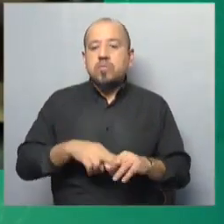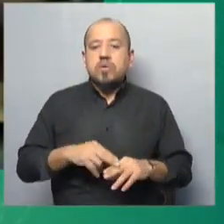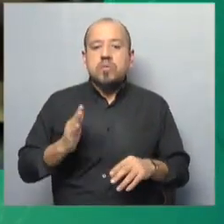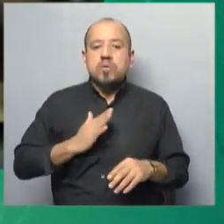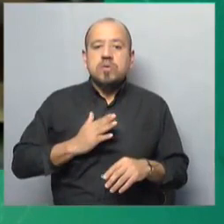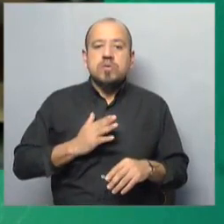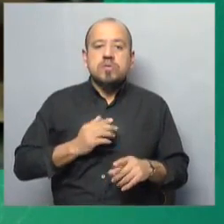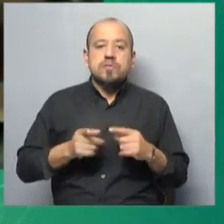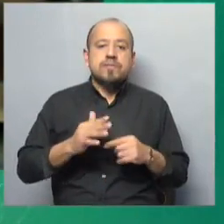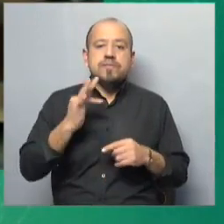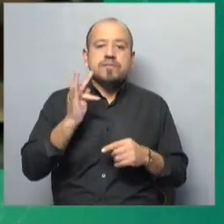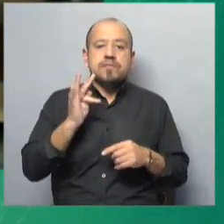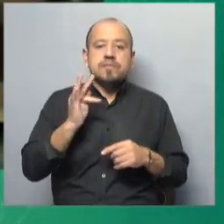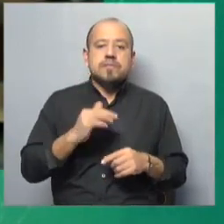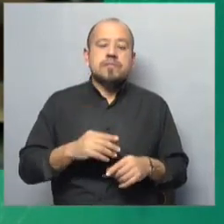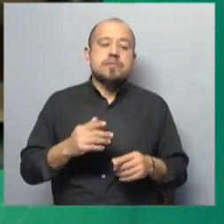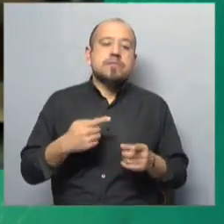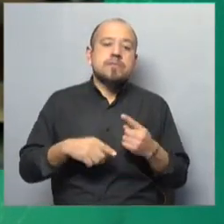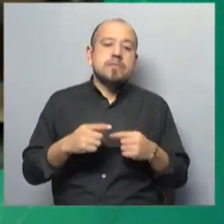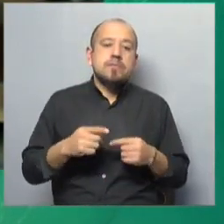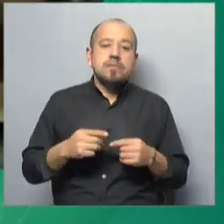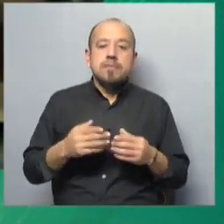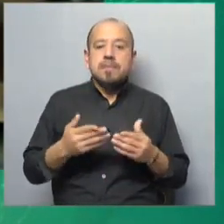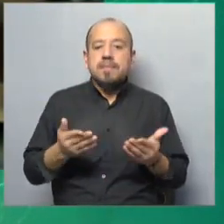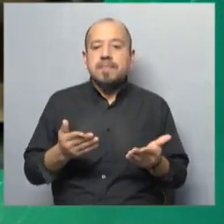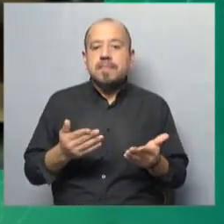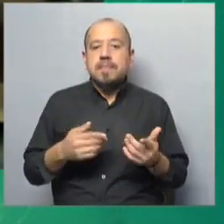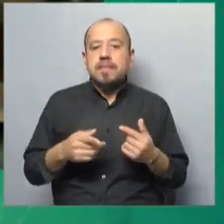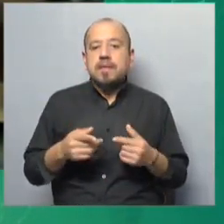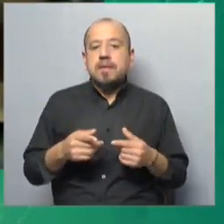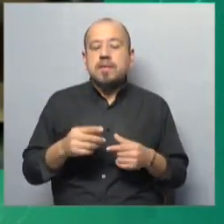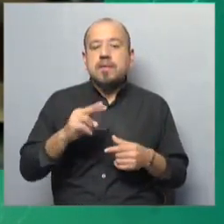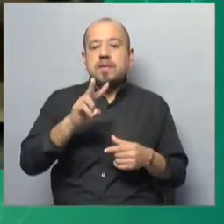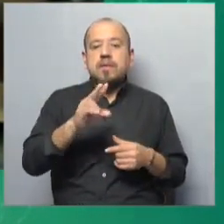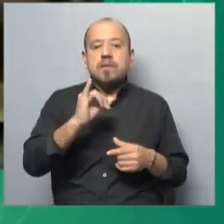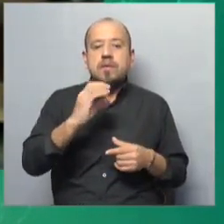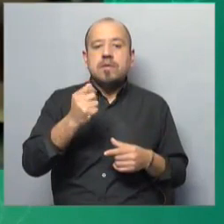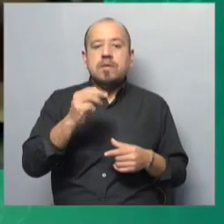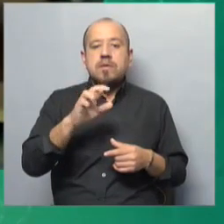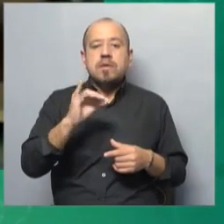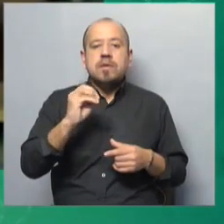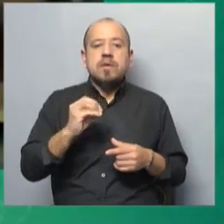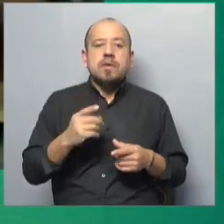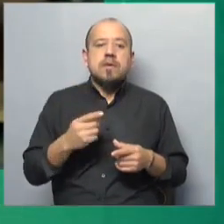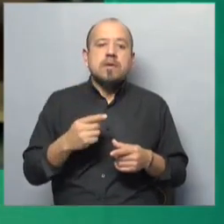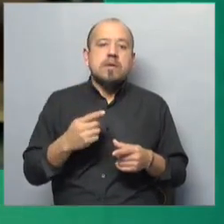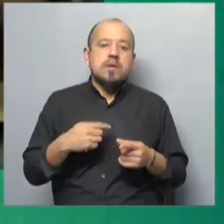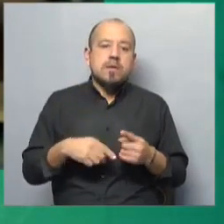produce el femicidio por extensión, que es el vicario, en caso de que no la maten a ella,